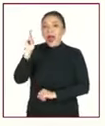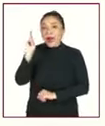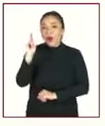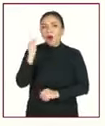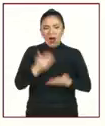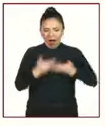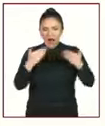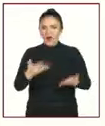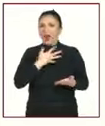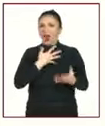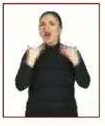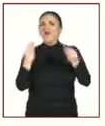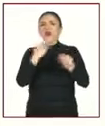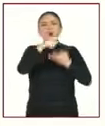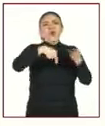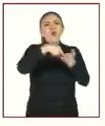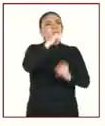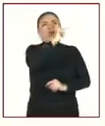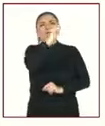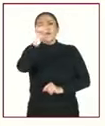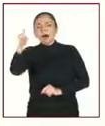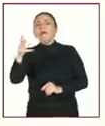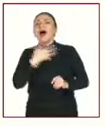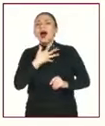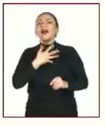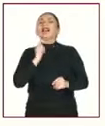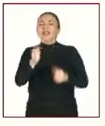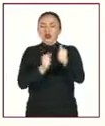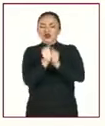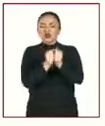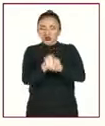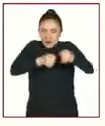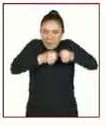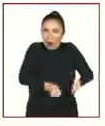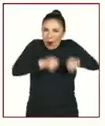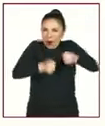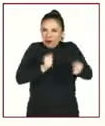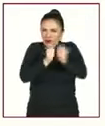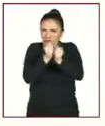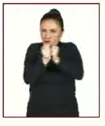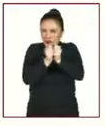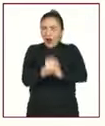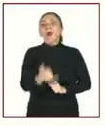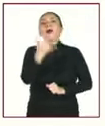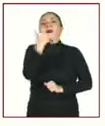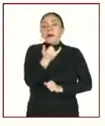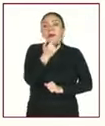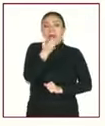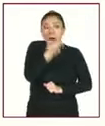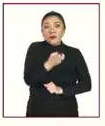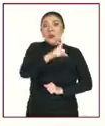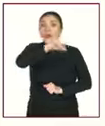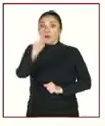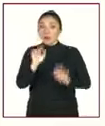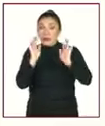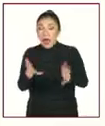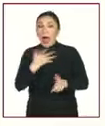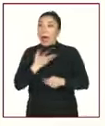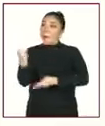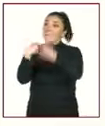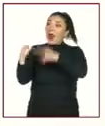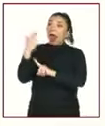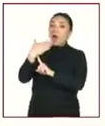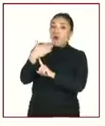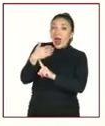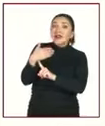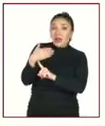día muchos lugares ya tienen un desfibrilador y posteriormente ya llegando la ambulancia